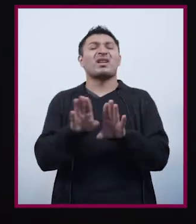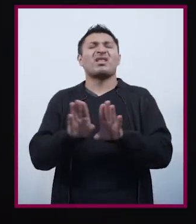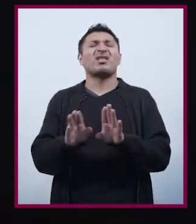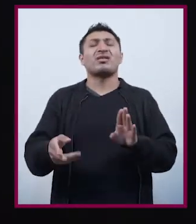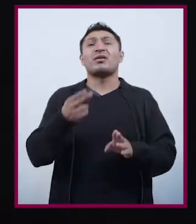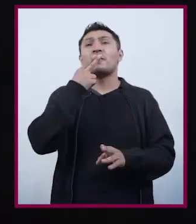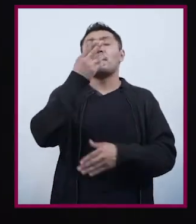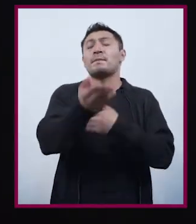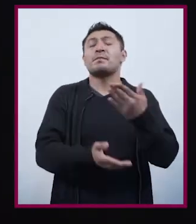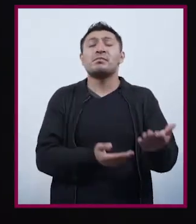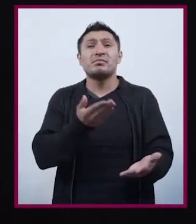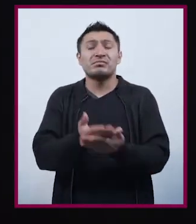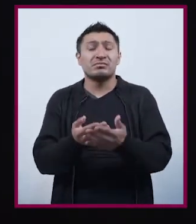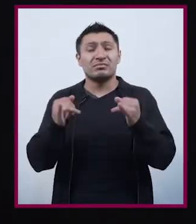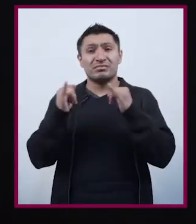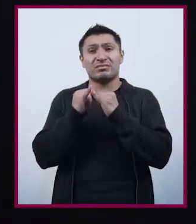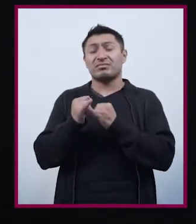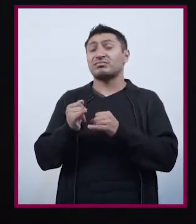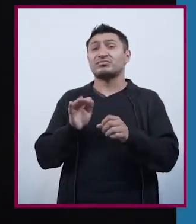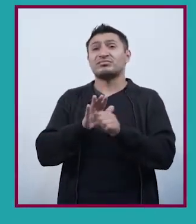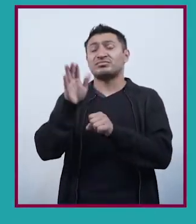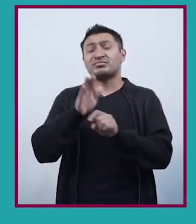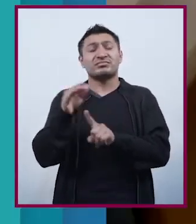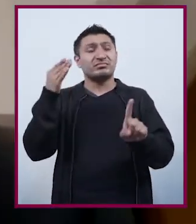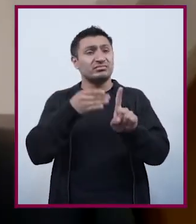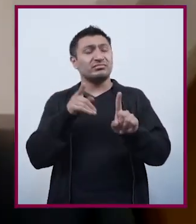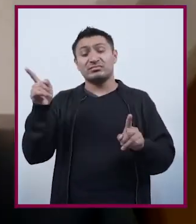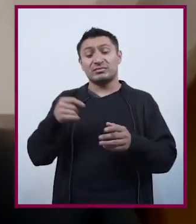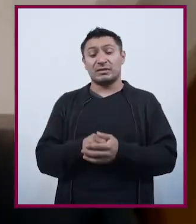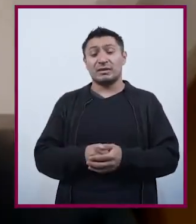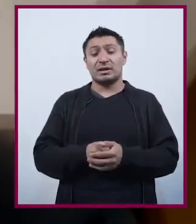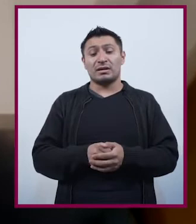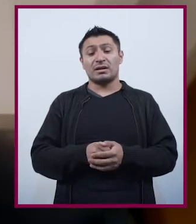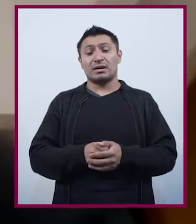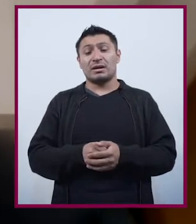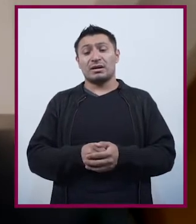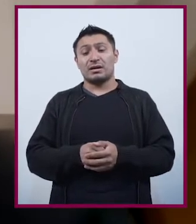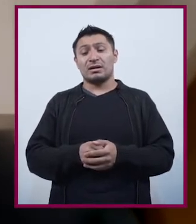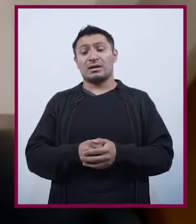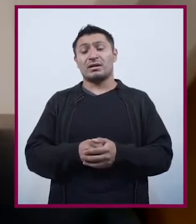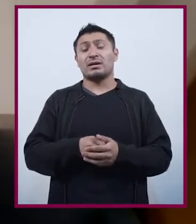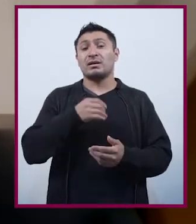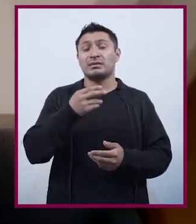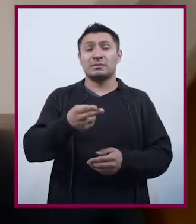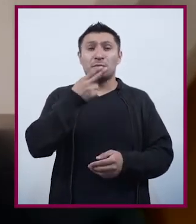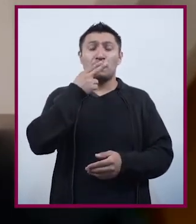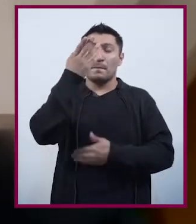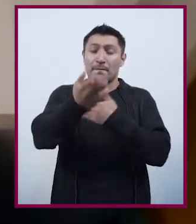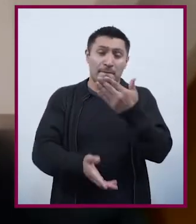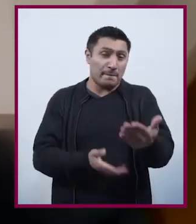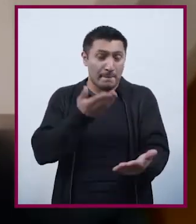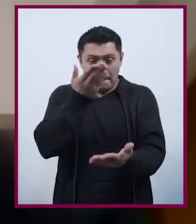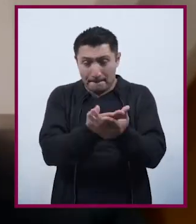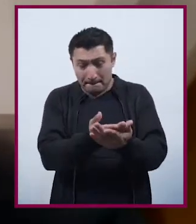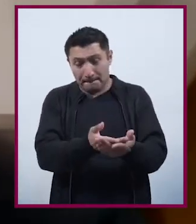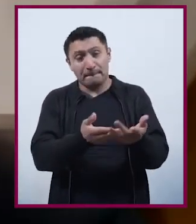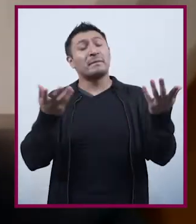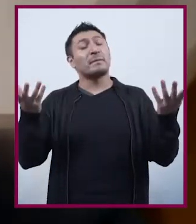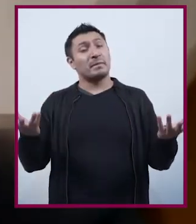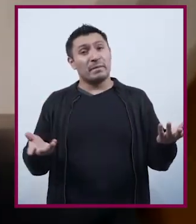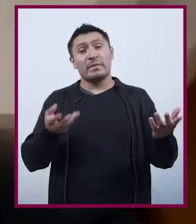funciona esta institución y para qué sirve? Preguntémosle. El funcionamiento de la Casa de Moneda, por